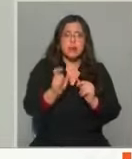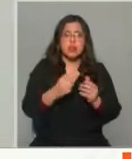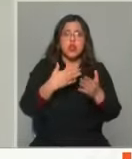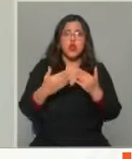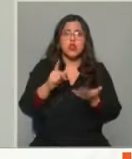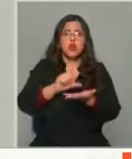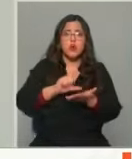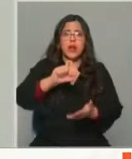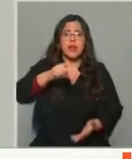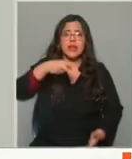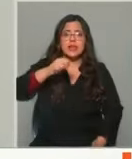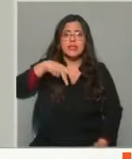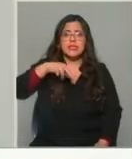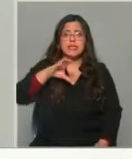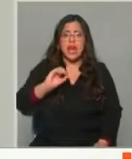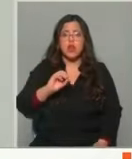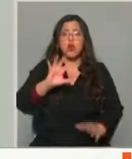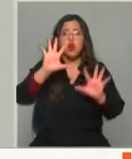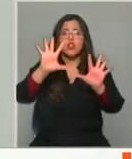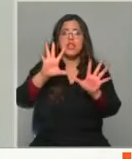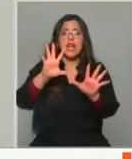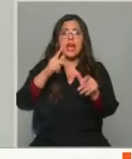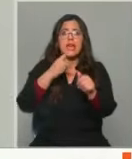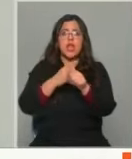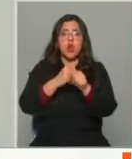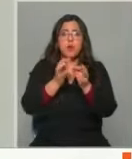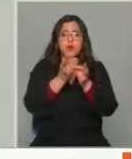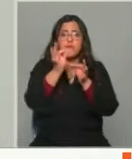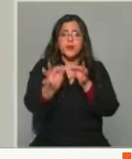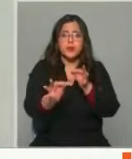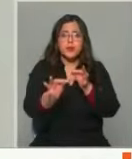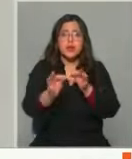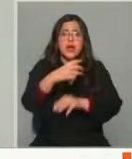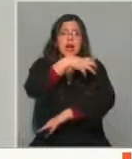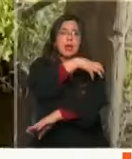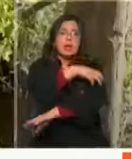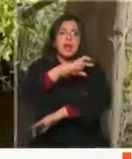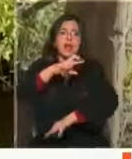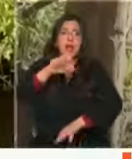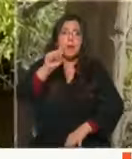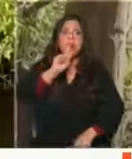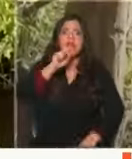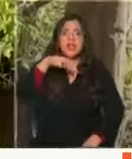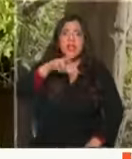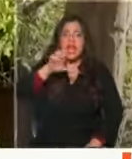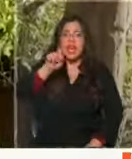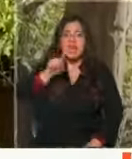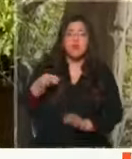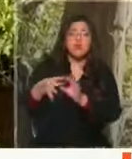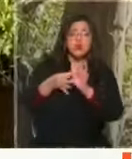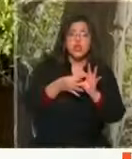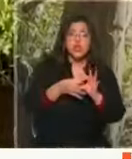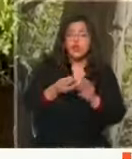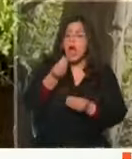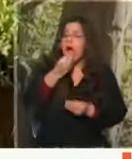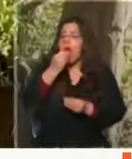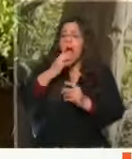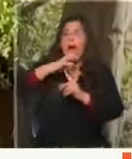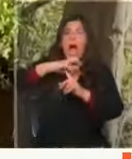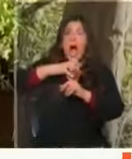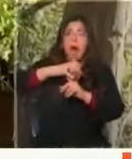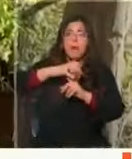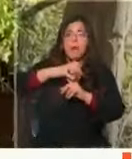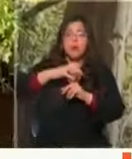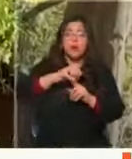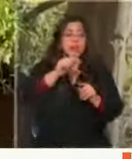a 10 kilómetros de Capitán Pastene, que fallece por el consumo de hongos tóxicos. Existe un hongo, Amida phalloides, que es un hongo